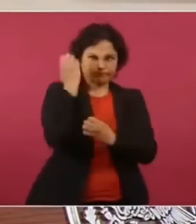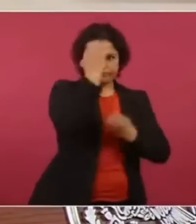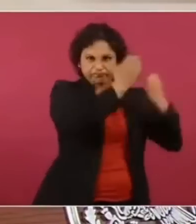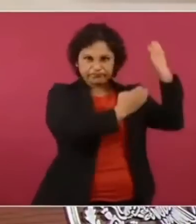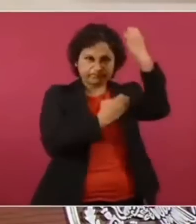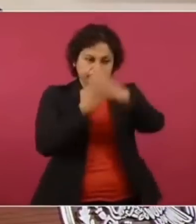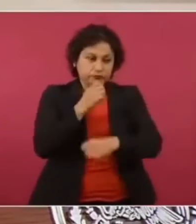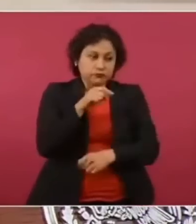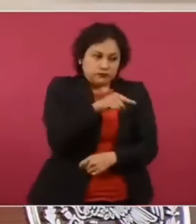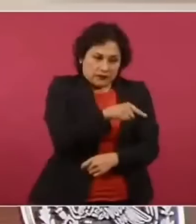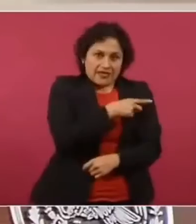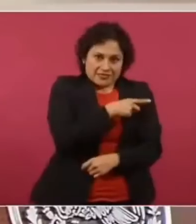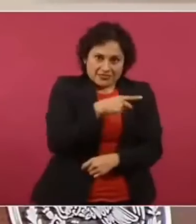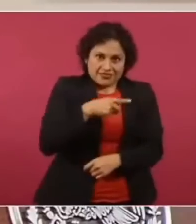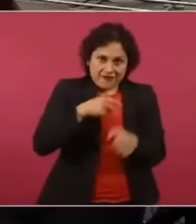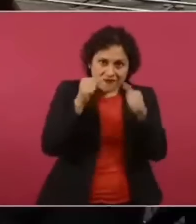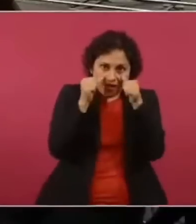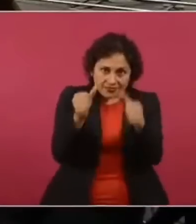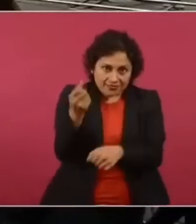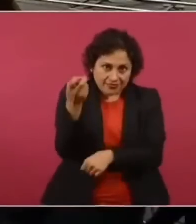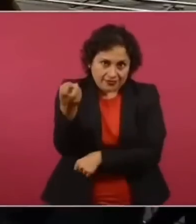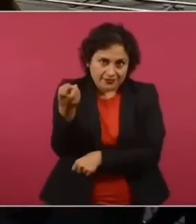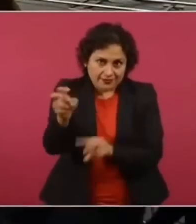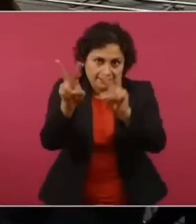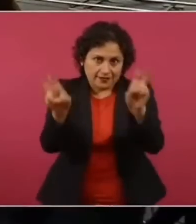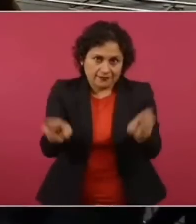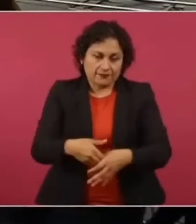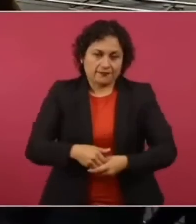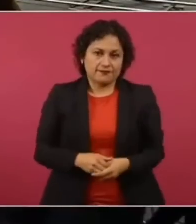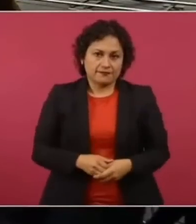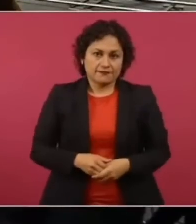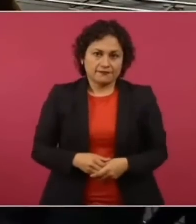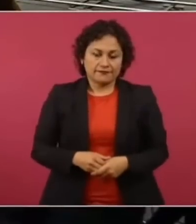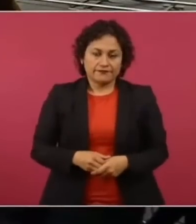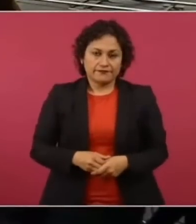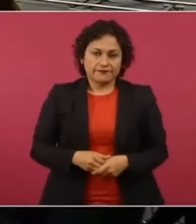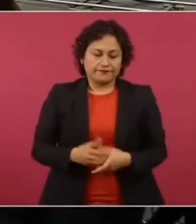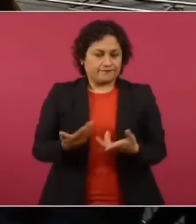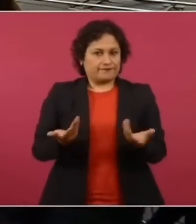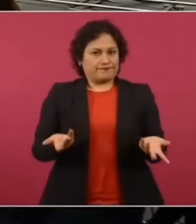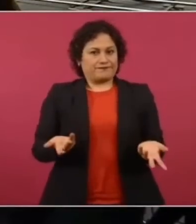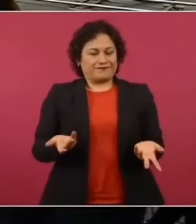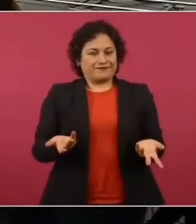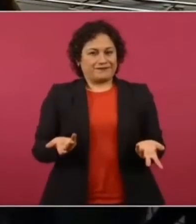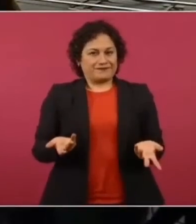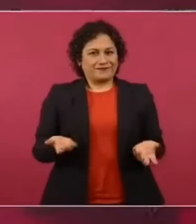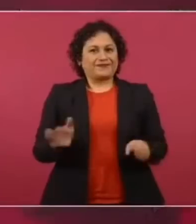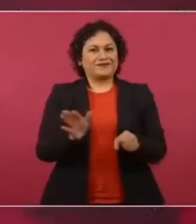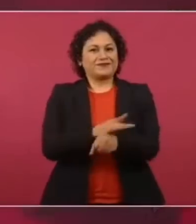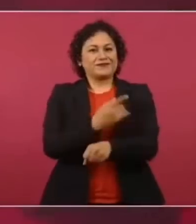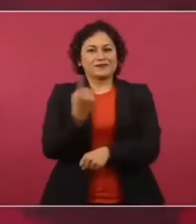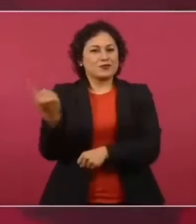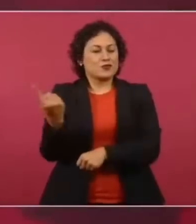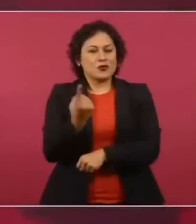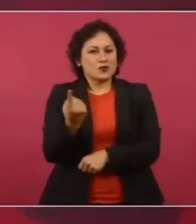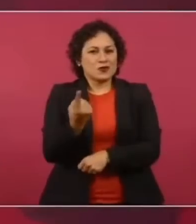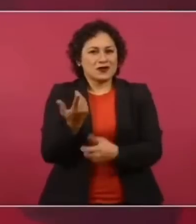tendrían que estar viendo esto de ¿cómo se va a